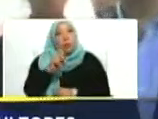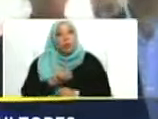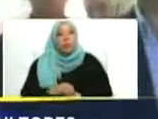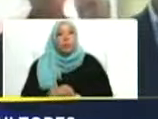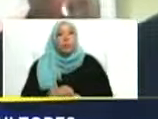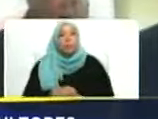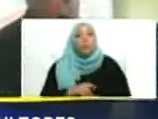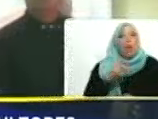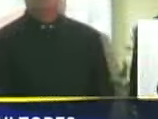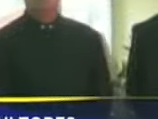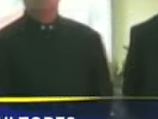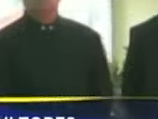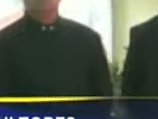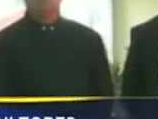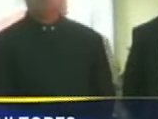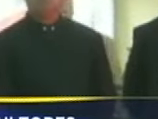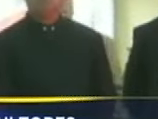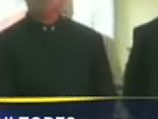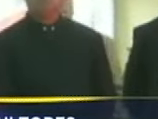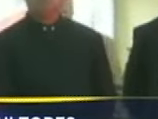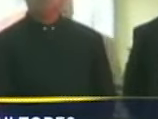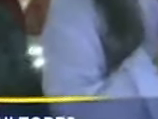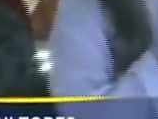Y es día de San Benito, además.